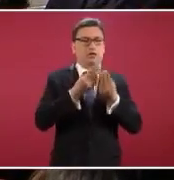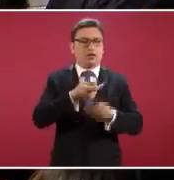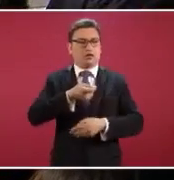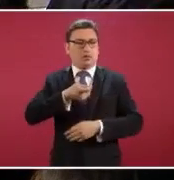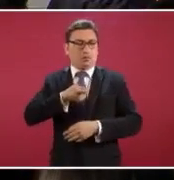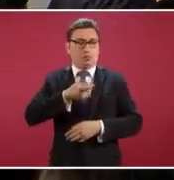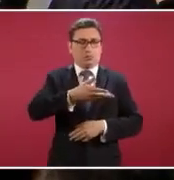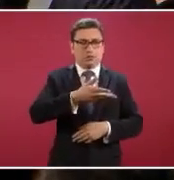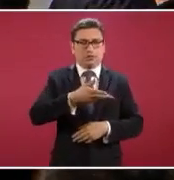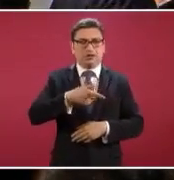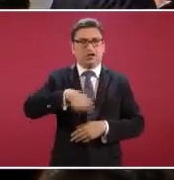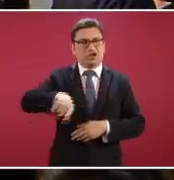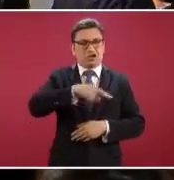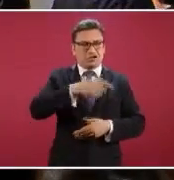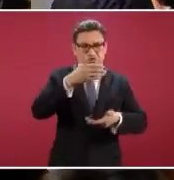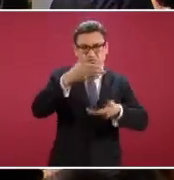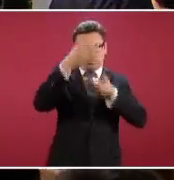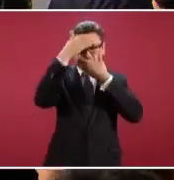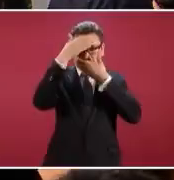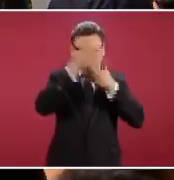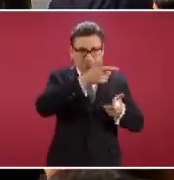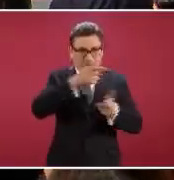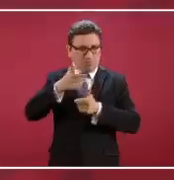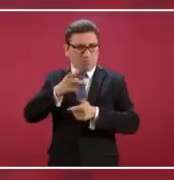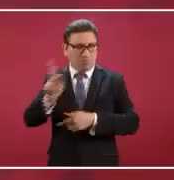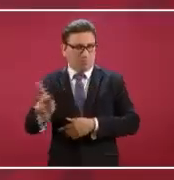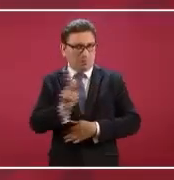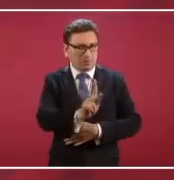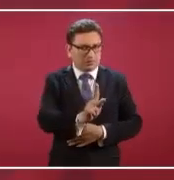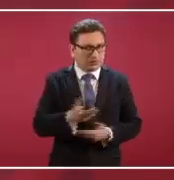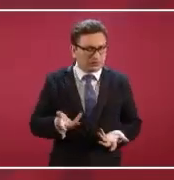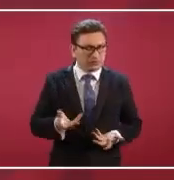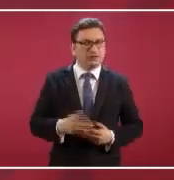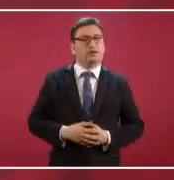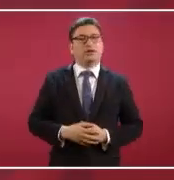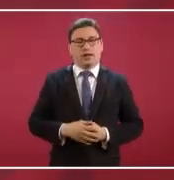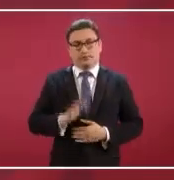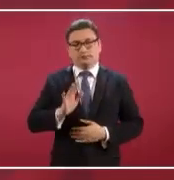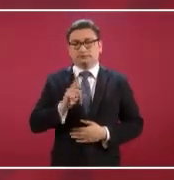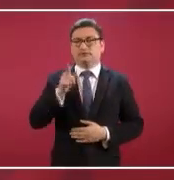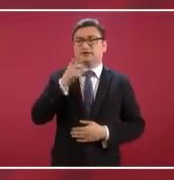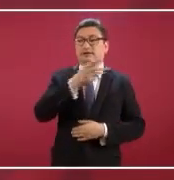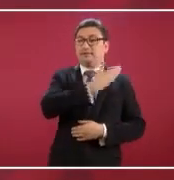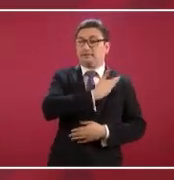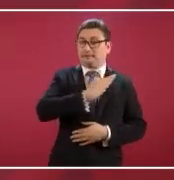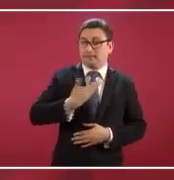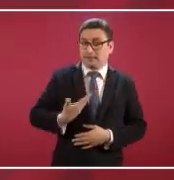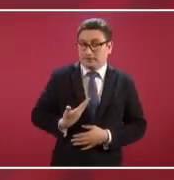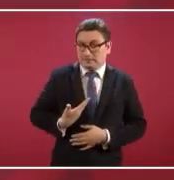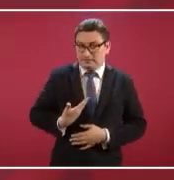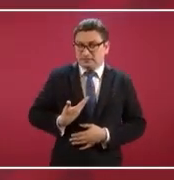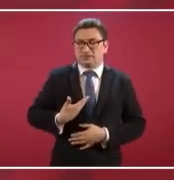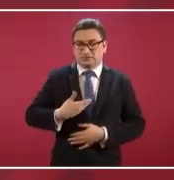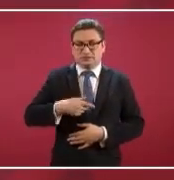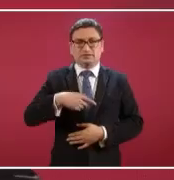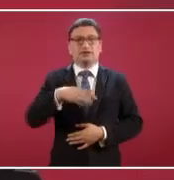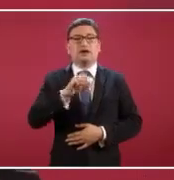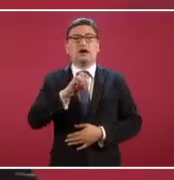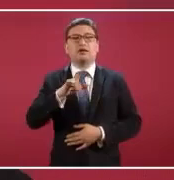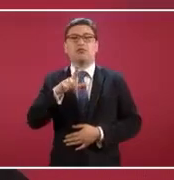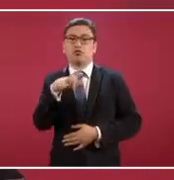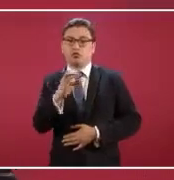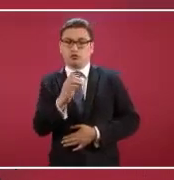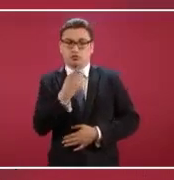fuesen terroristas. Lo que me instruyó el presidente de la República es que en el mismo ánimo